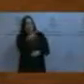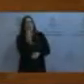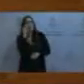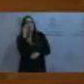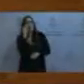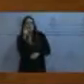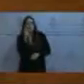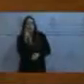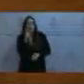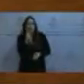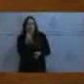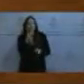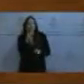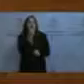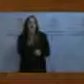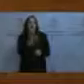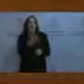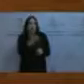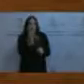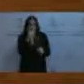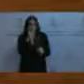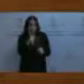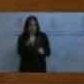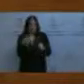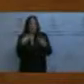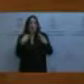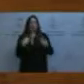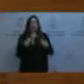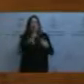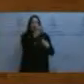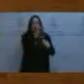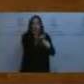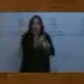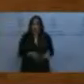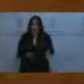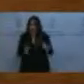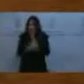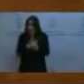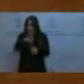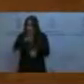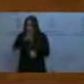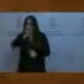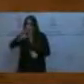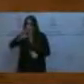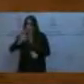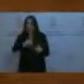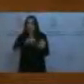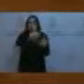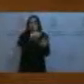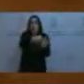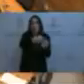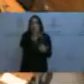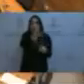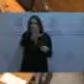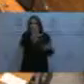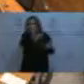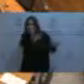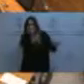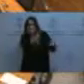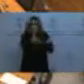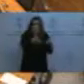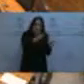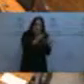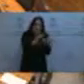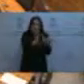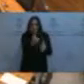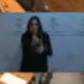tiene 14 diputados de 45, más 5 que medios les apoyan, porque hoy, bueno,